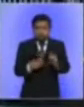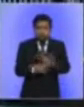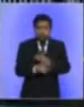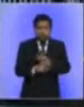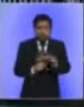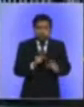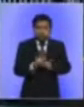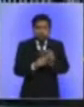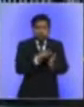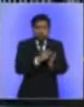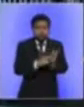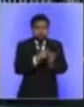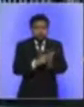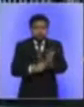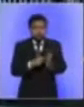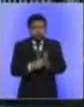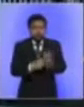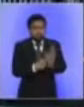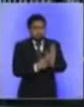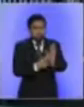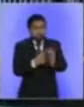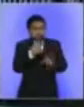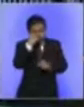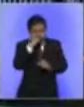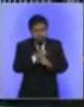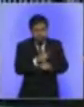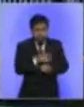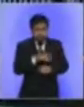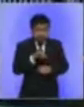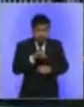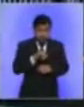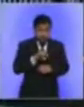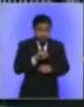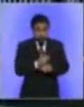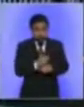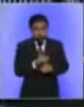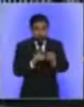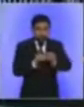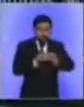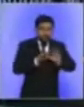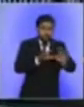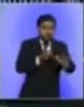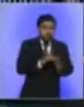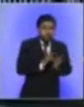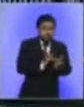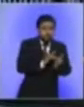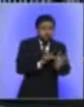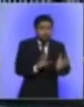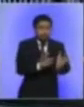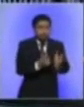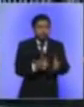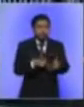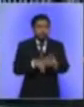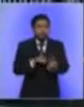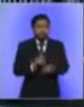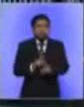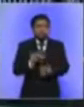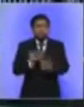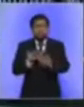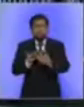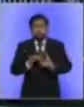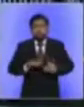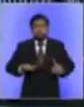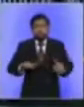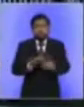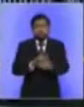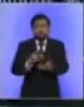actualizar los supuestos necesarios para considerarse propaganda gubernamental en virtud de que en la cuenta de la red social que fue utilizada para la difusión